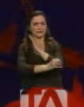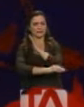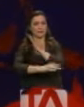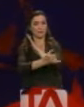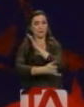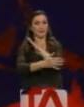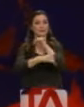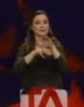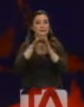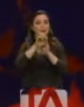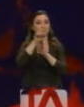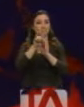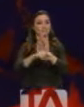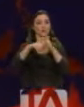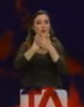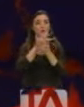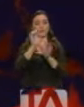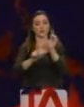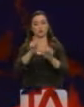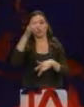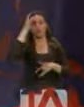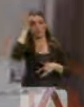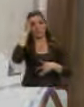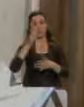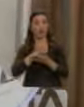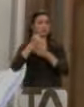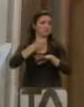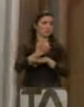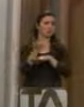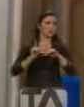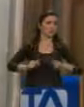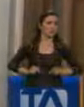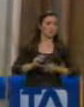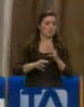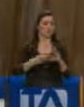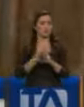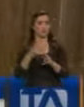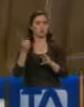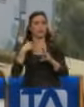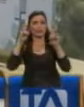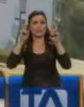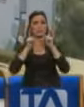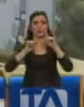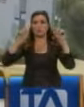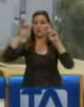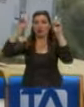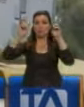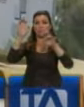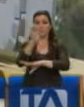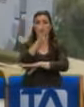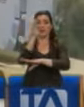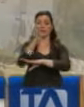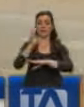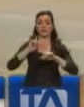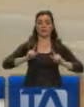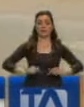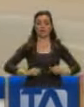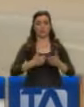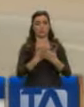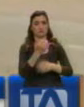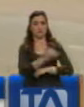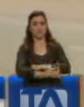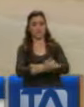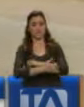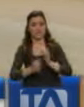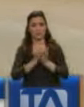día registra más de 1,000 nuevos contagios y ha llevado a las autoridades de salud del mundo a declarar la emergencia sanitaria. Los países tratan